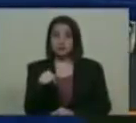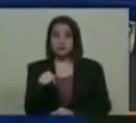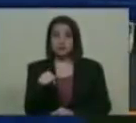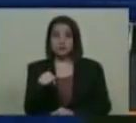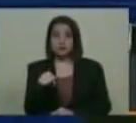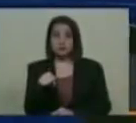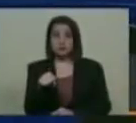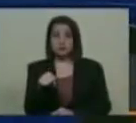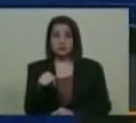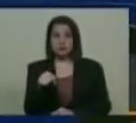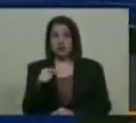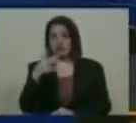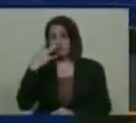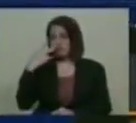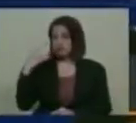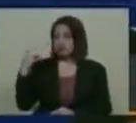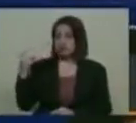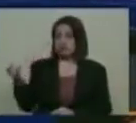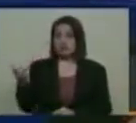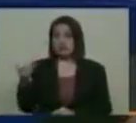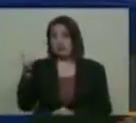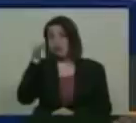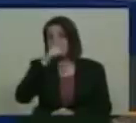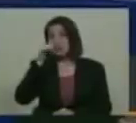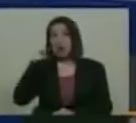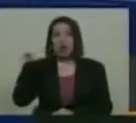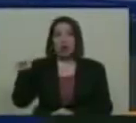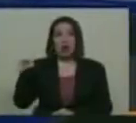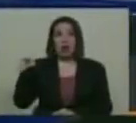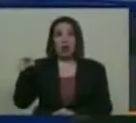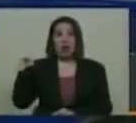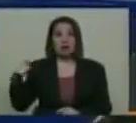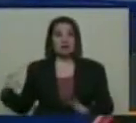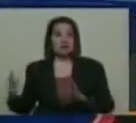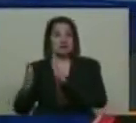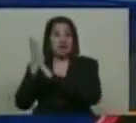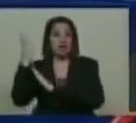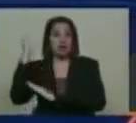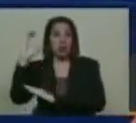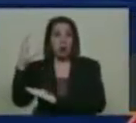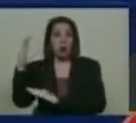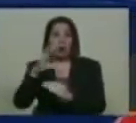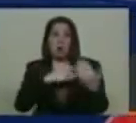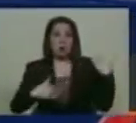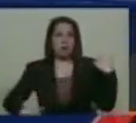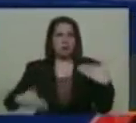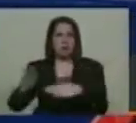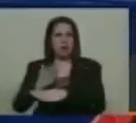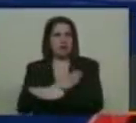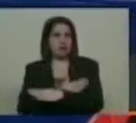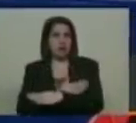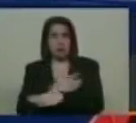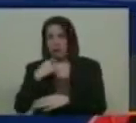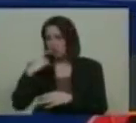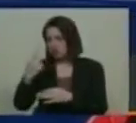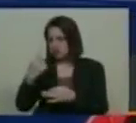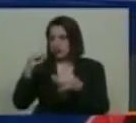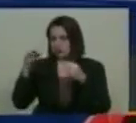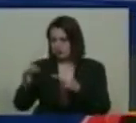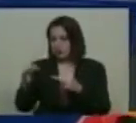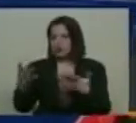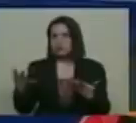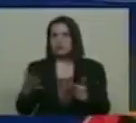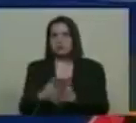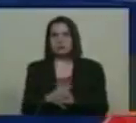el balurdo de Juan Manuel Santos, es un balurdo, para no decirle lo que yo quisiera decirle,